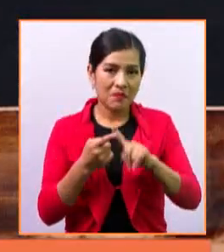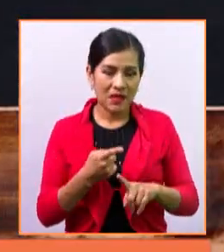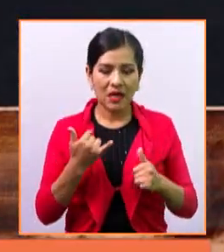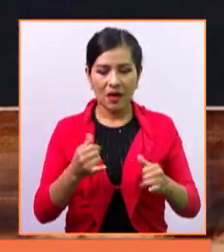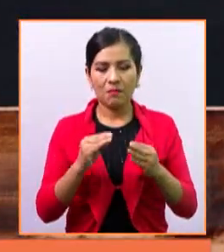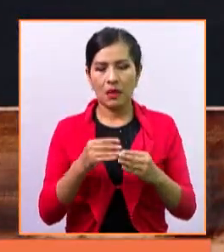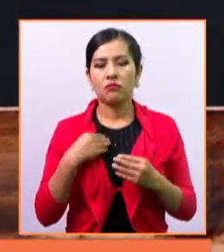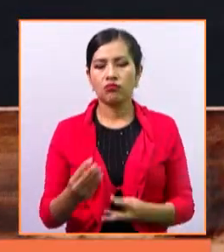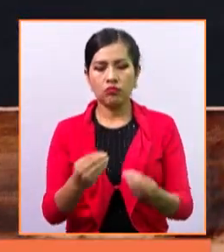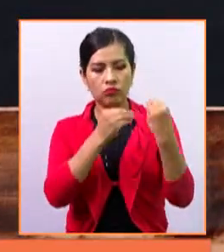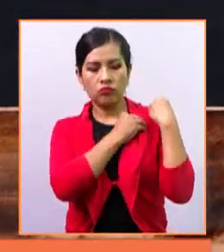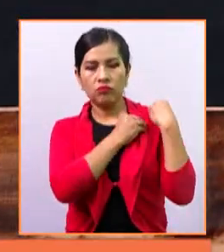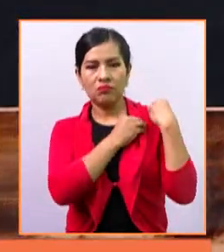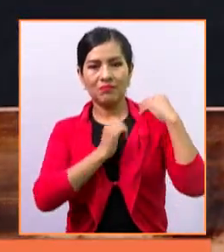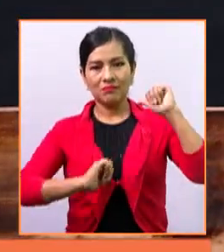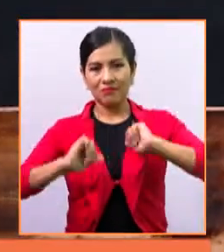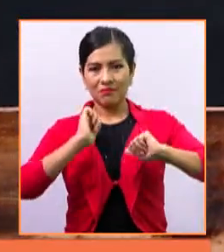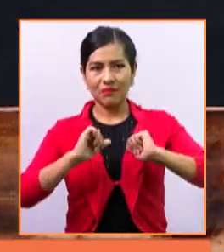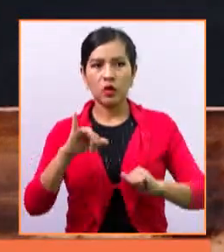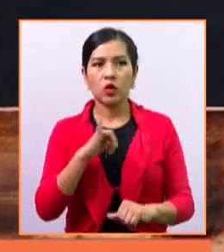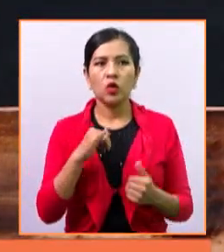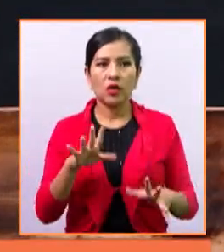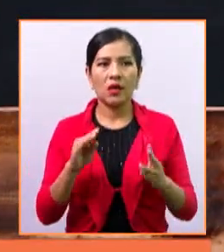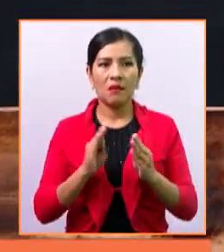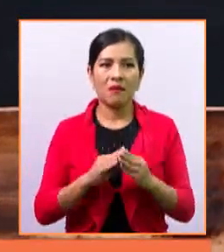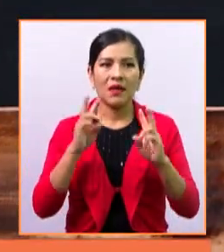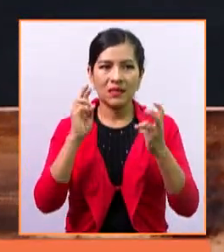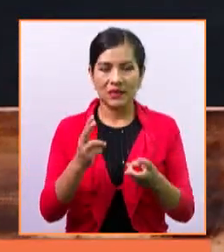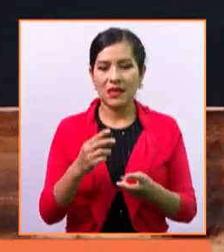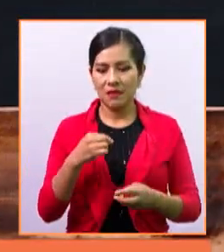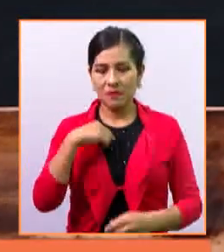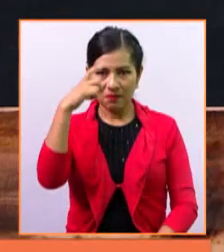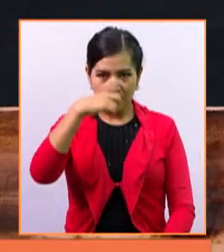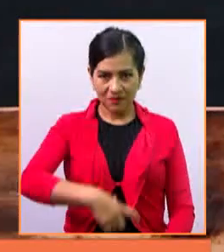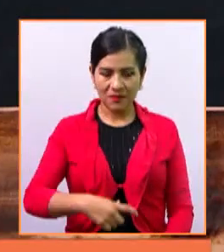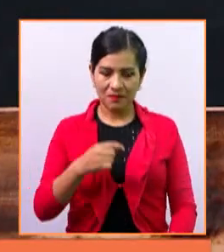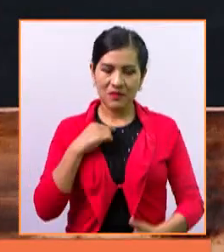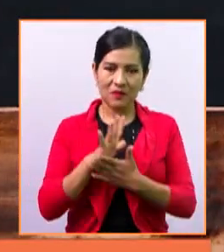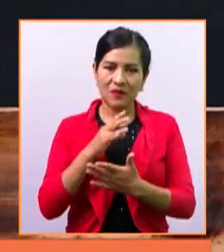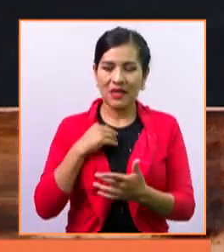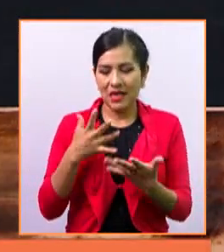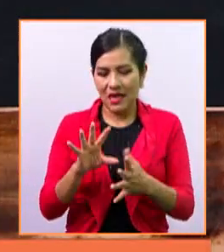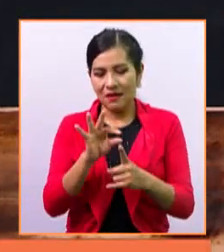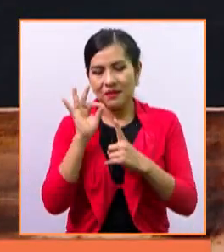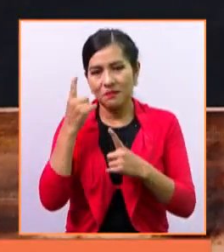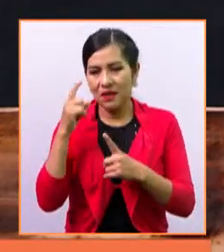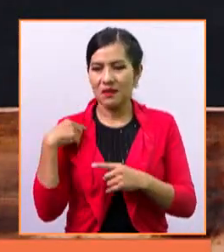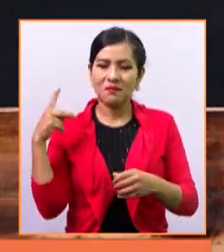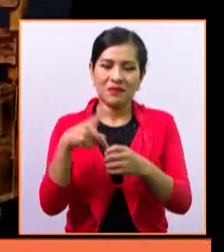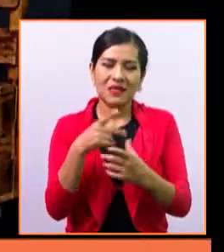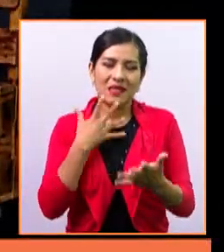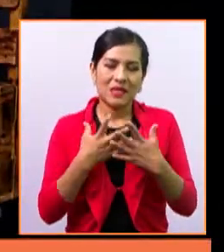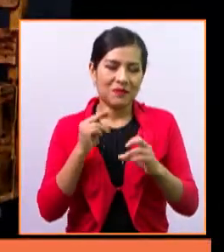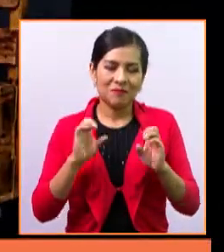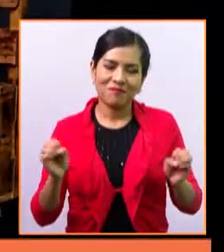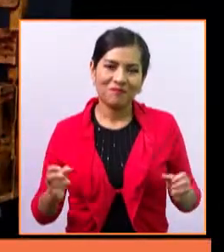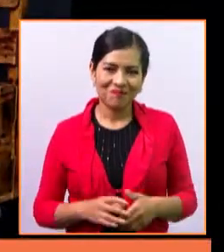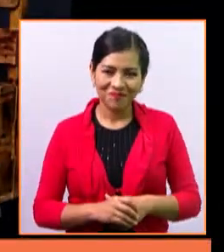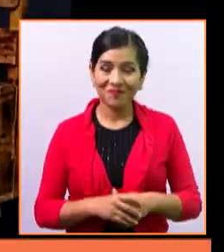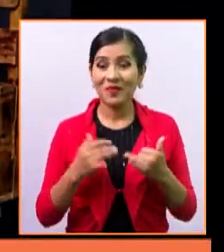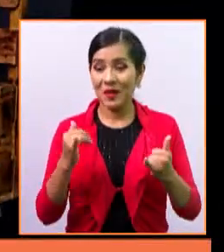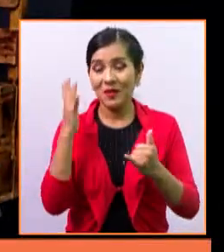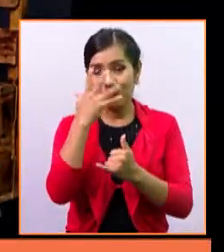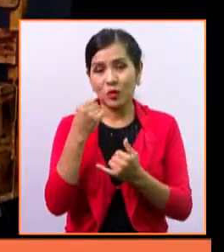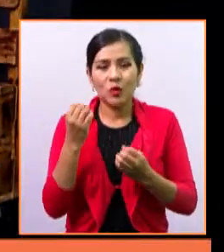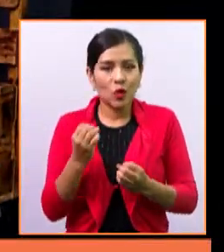papel tuve el protagonismo. Y sin este protagonismo no estuviera aquí. Ah, claro, muy bien. Es la